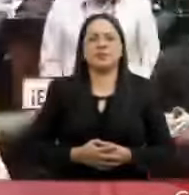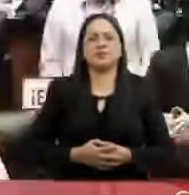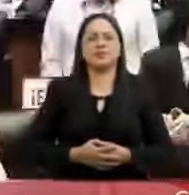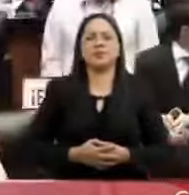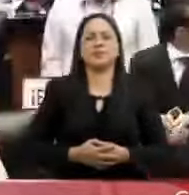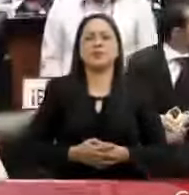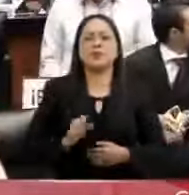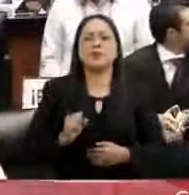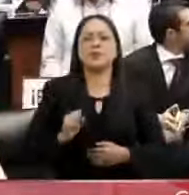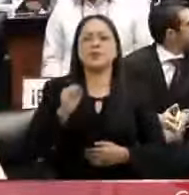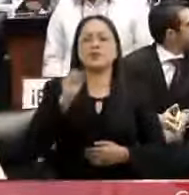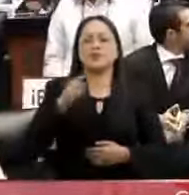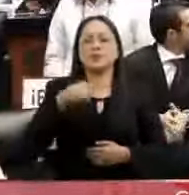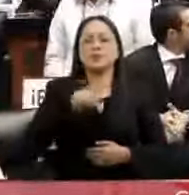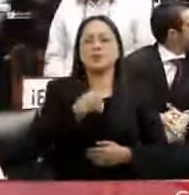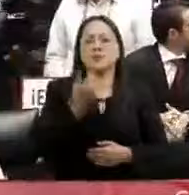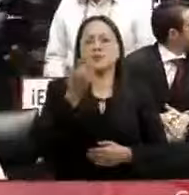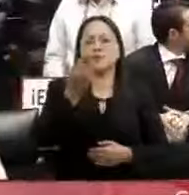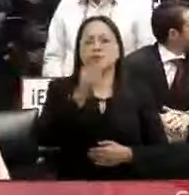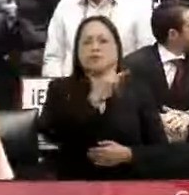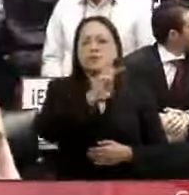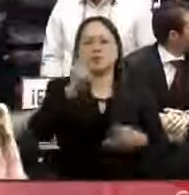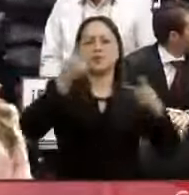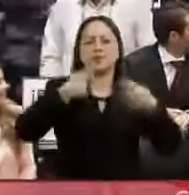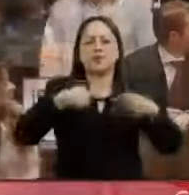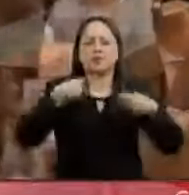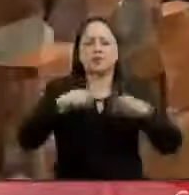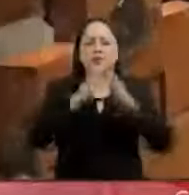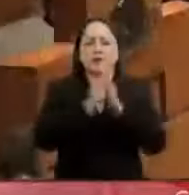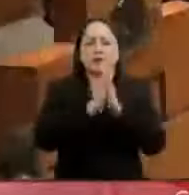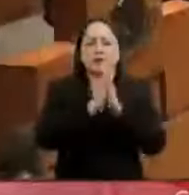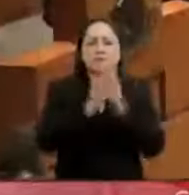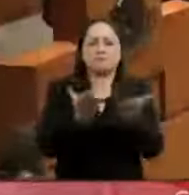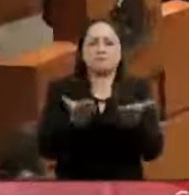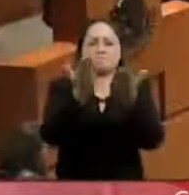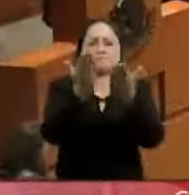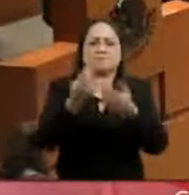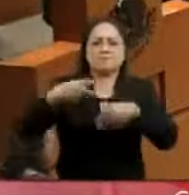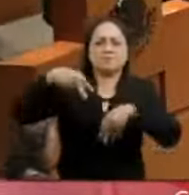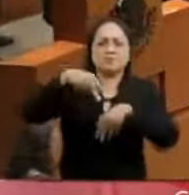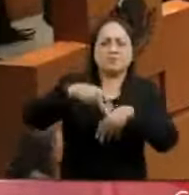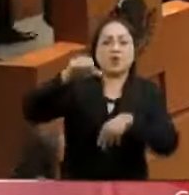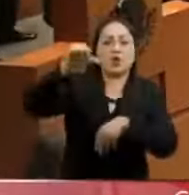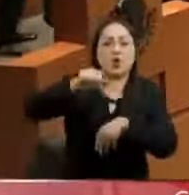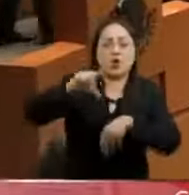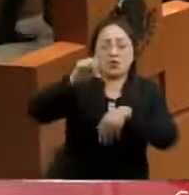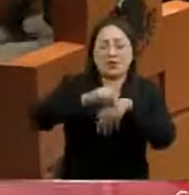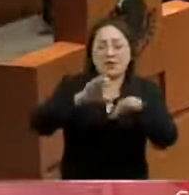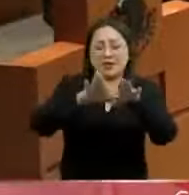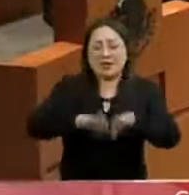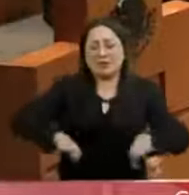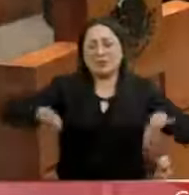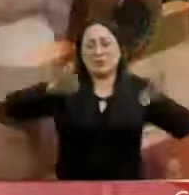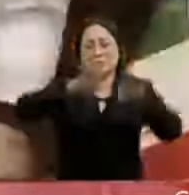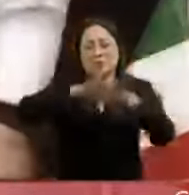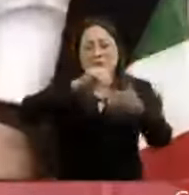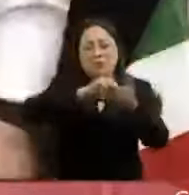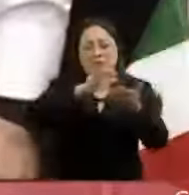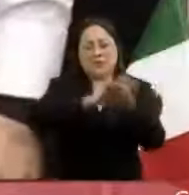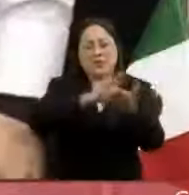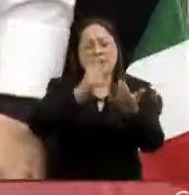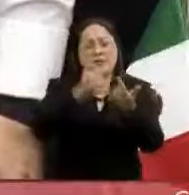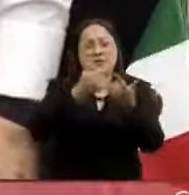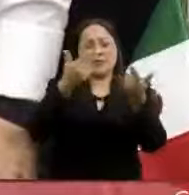También le pido al público asistente ponerse de pie. Hoy es un día histórico, se ha hecho